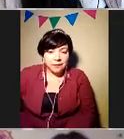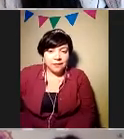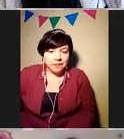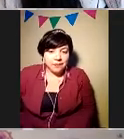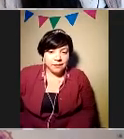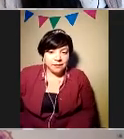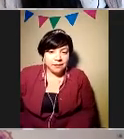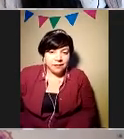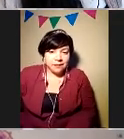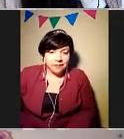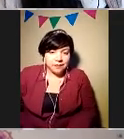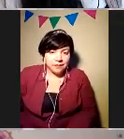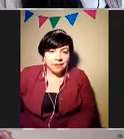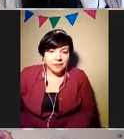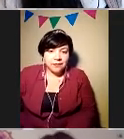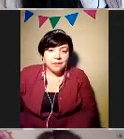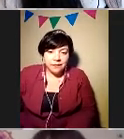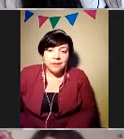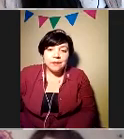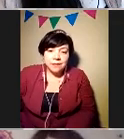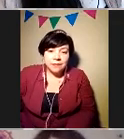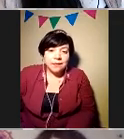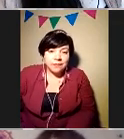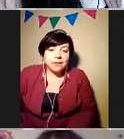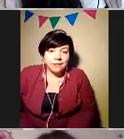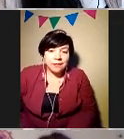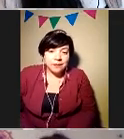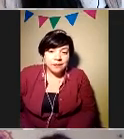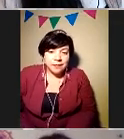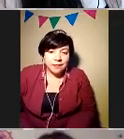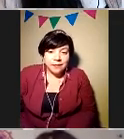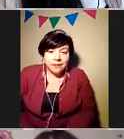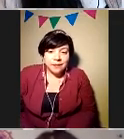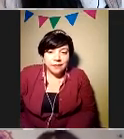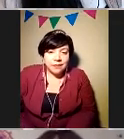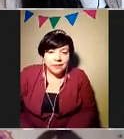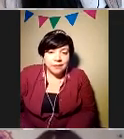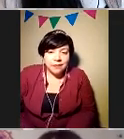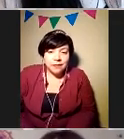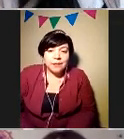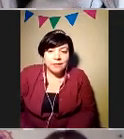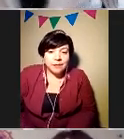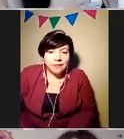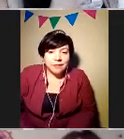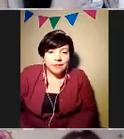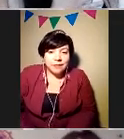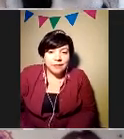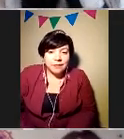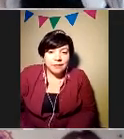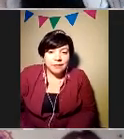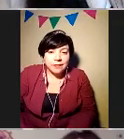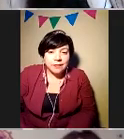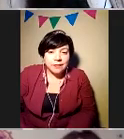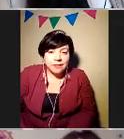Deberían poner yo arreglo ropa y en mi tienda, si ustedes tienen una prenda que tiene un cierre malo, yo se los puedo arreglar, o si tienen